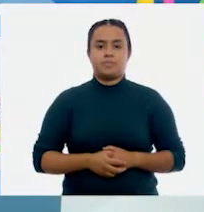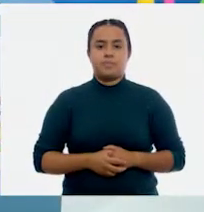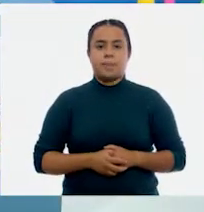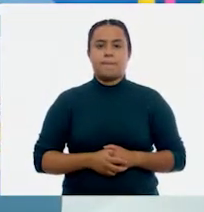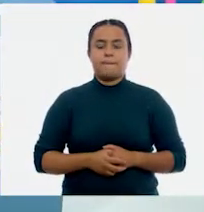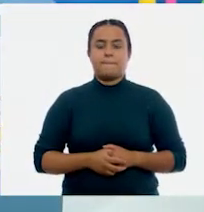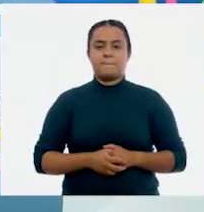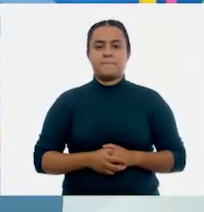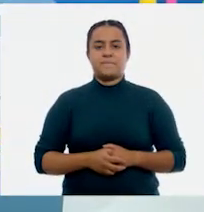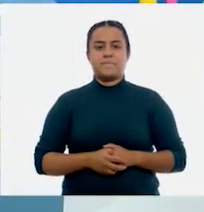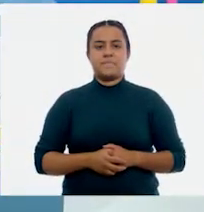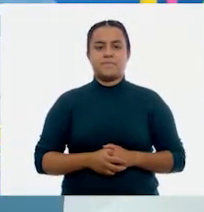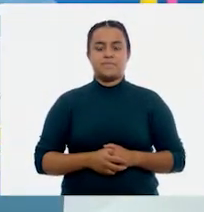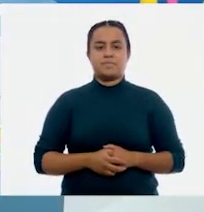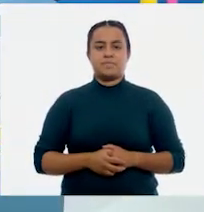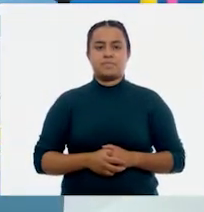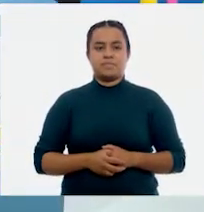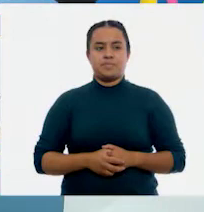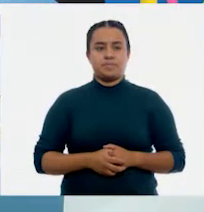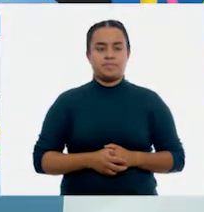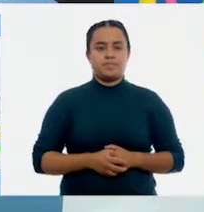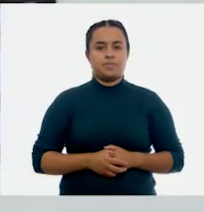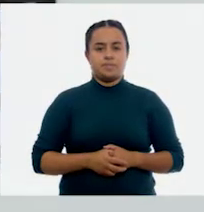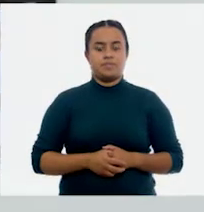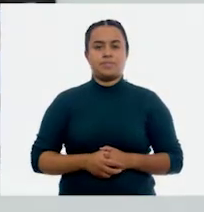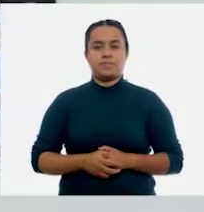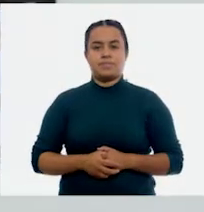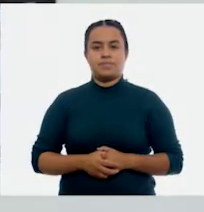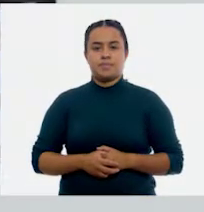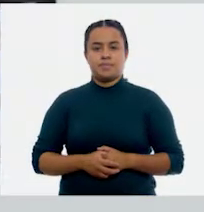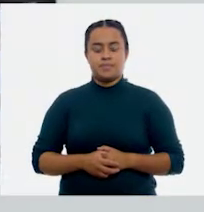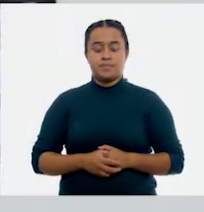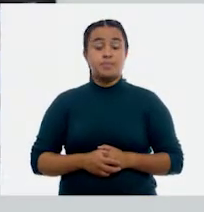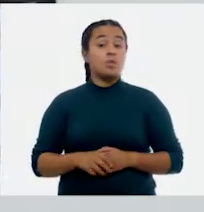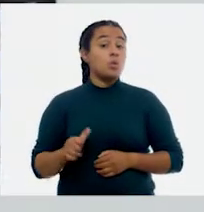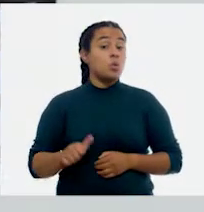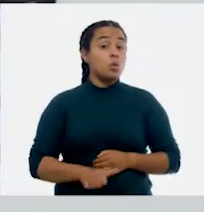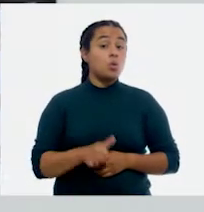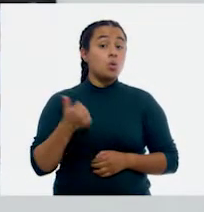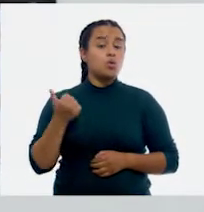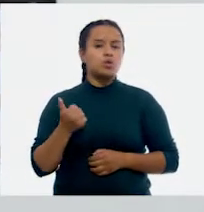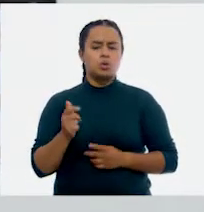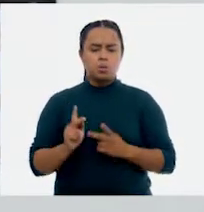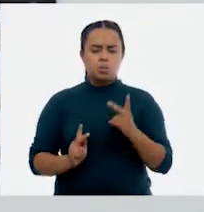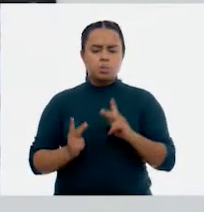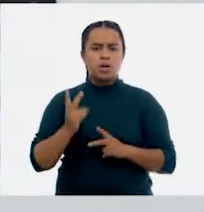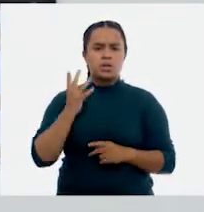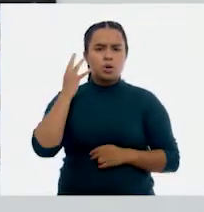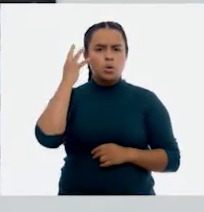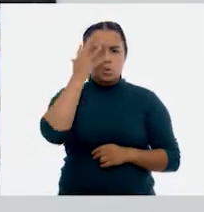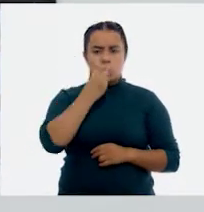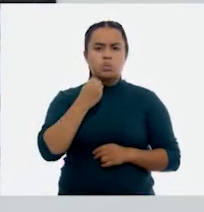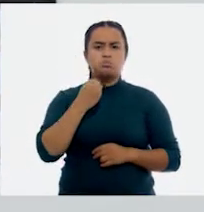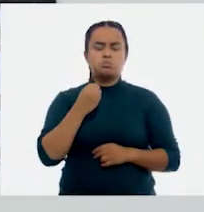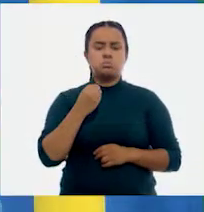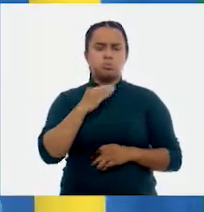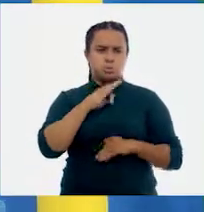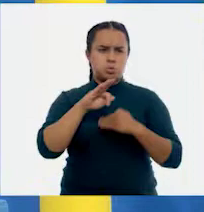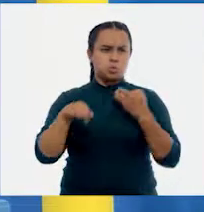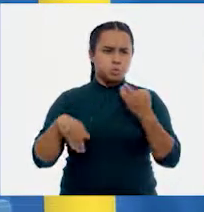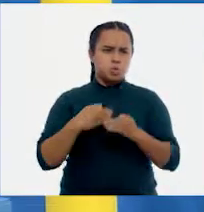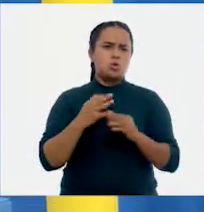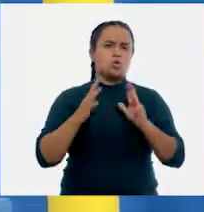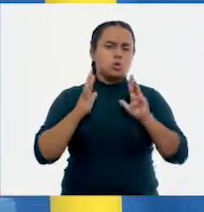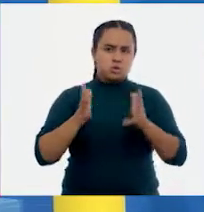también. Justo estaba pensando en eso, el chico ¿Sí? zapote. La otra, una planta muy bonita que yo creo que todos